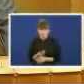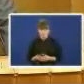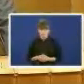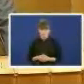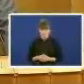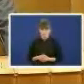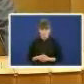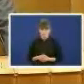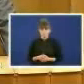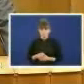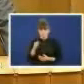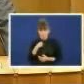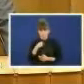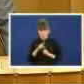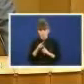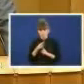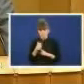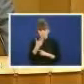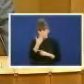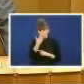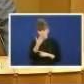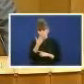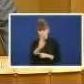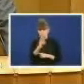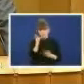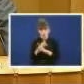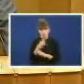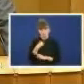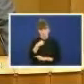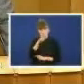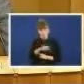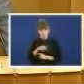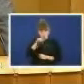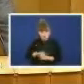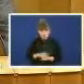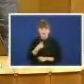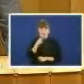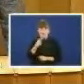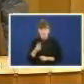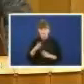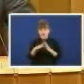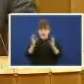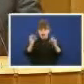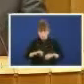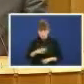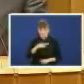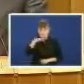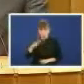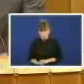revelome diante desa resignación e digo oxe aquí que o acordo é posible